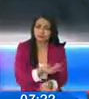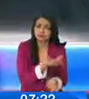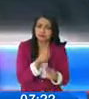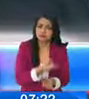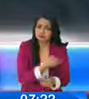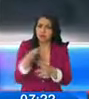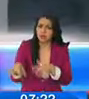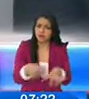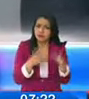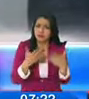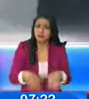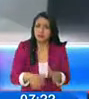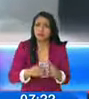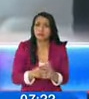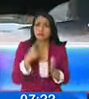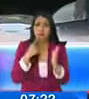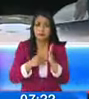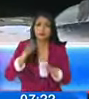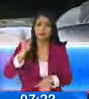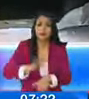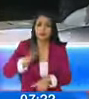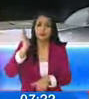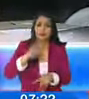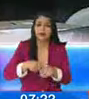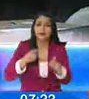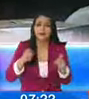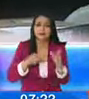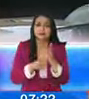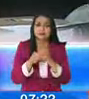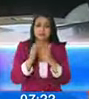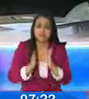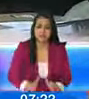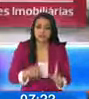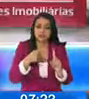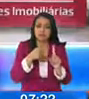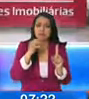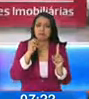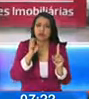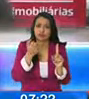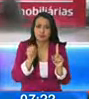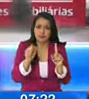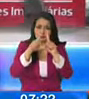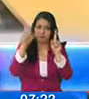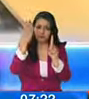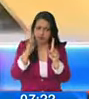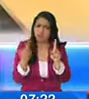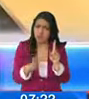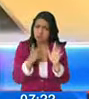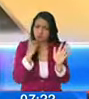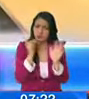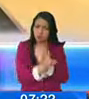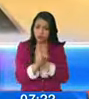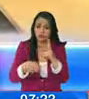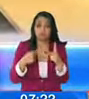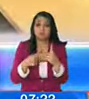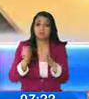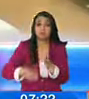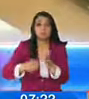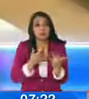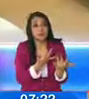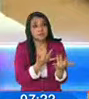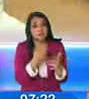actuado, por ejemplo, como parte acusadora en contra del exministro Alexei Mosquera, también involucrado en el caso Odebrecht, que la Procuraduría espera el